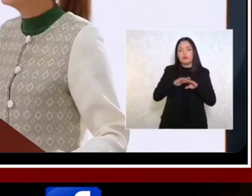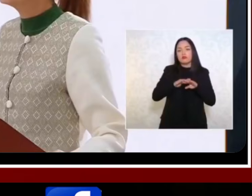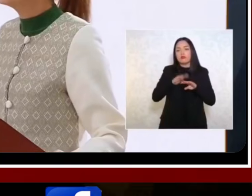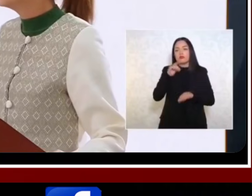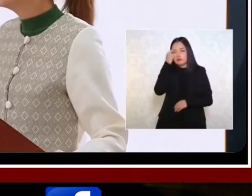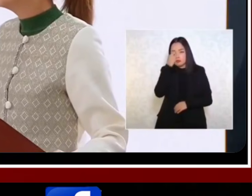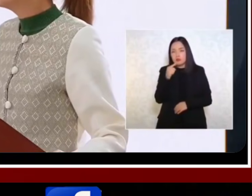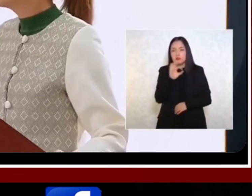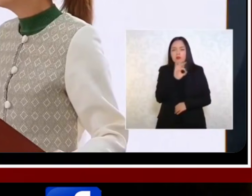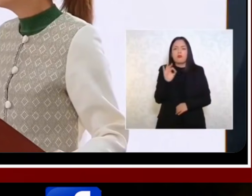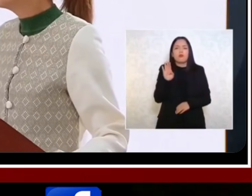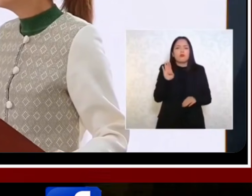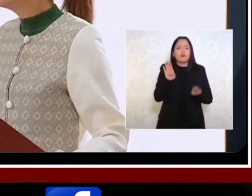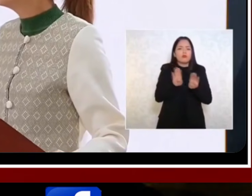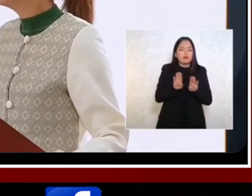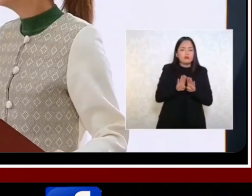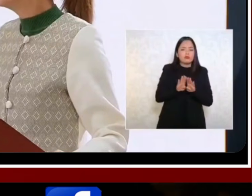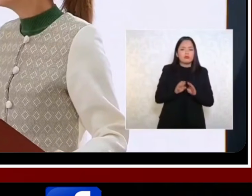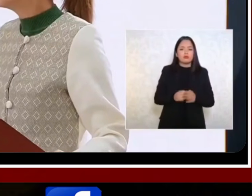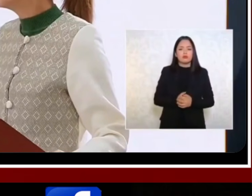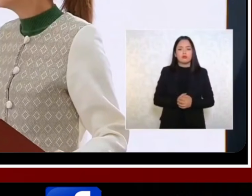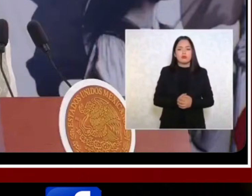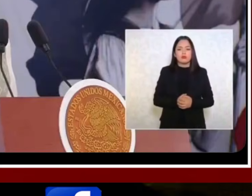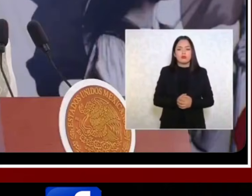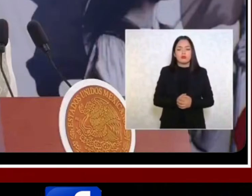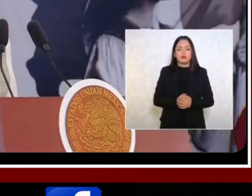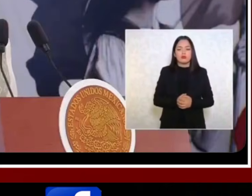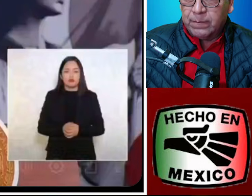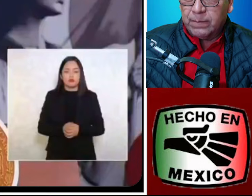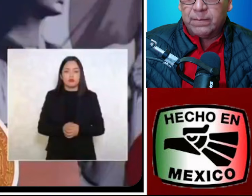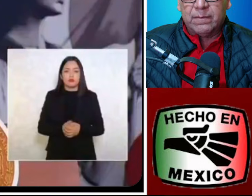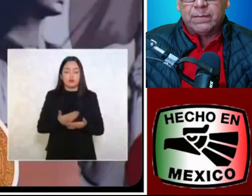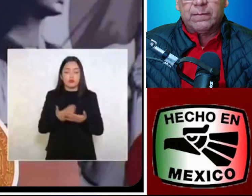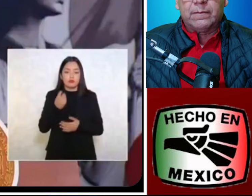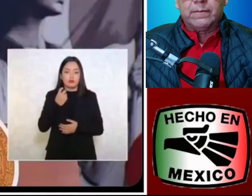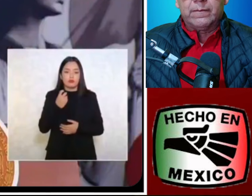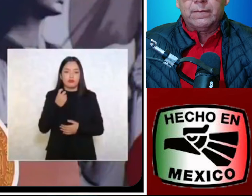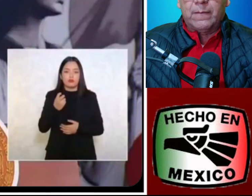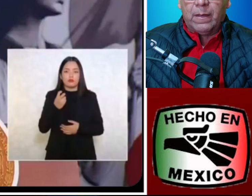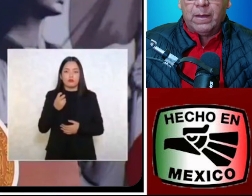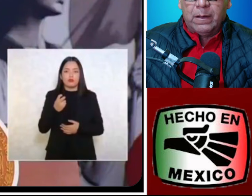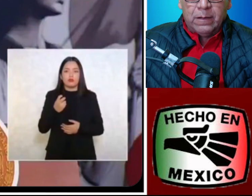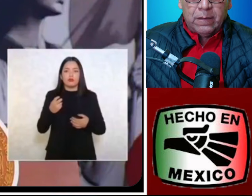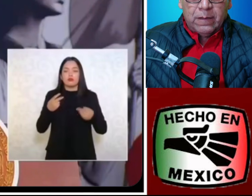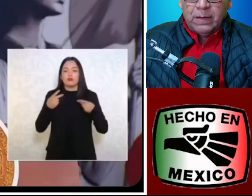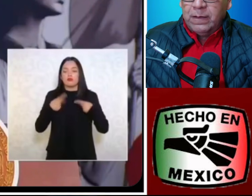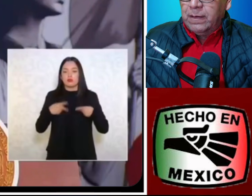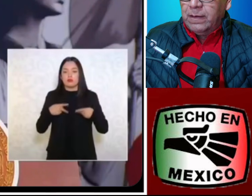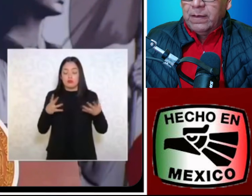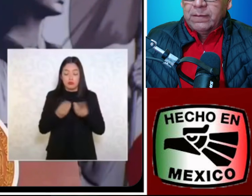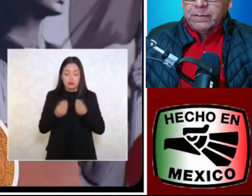no le gusta a este racista. Amigos, vamos a escuchar a la presidenta de México. Integración económica que hay entre los dos